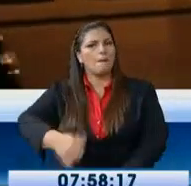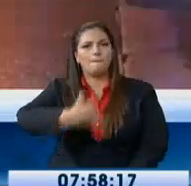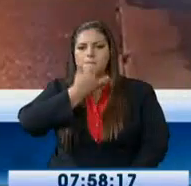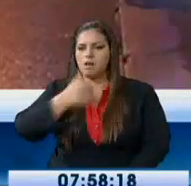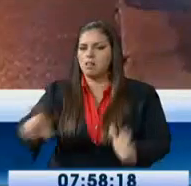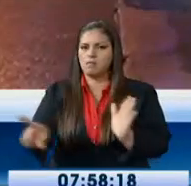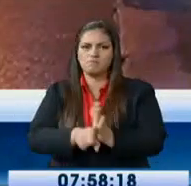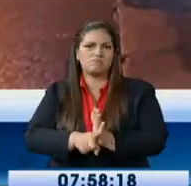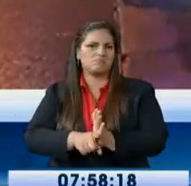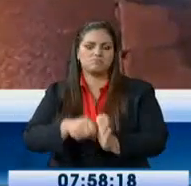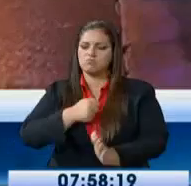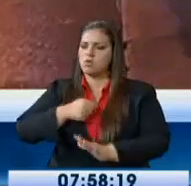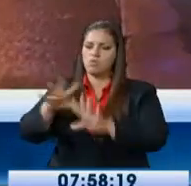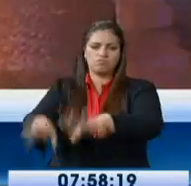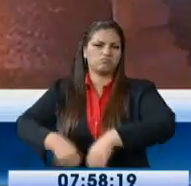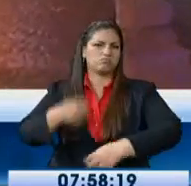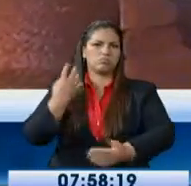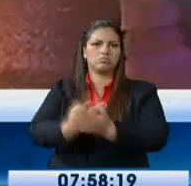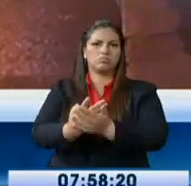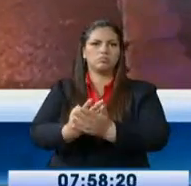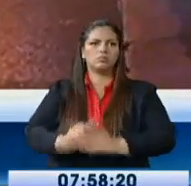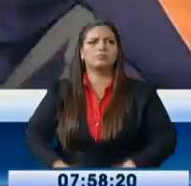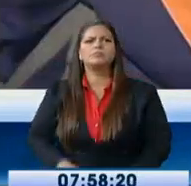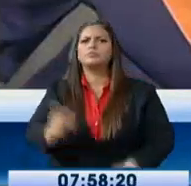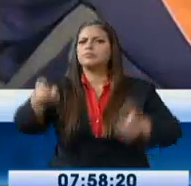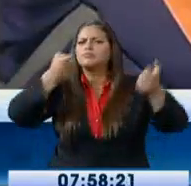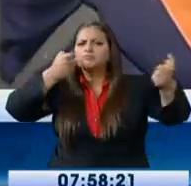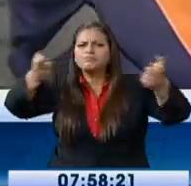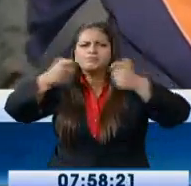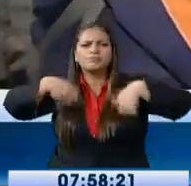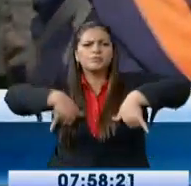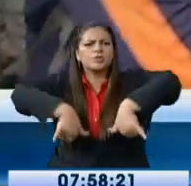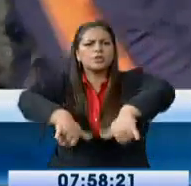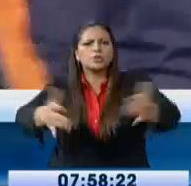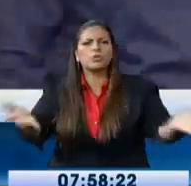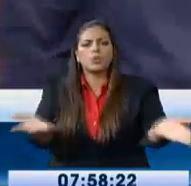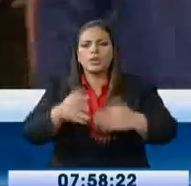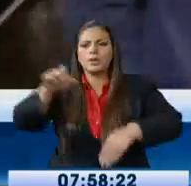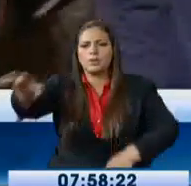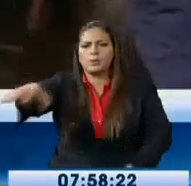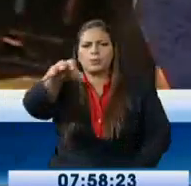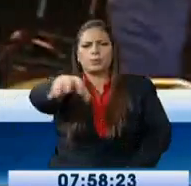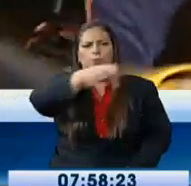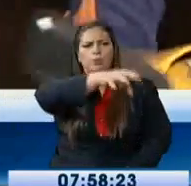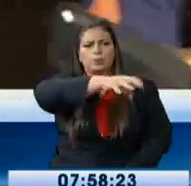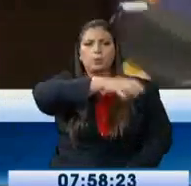ley. Los operativos se extenderán a todos los sitios bajo la